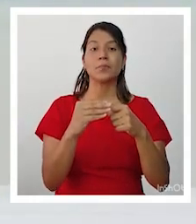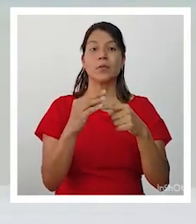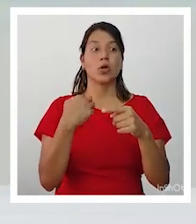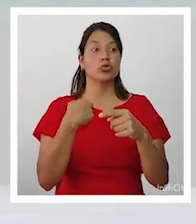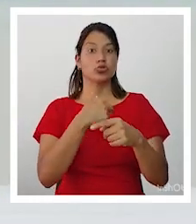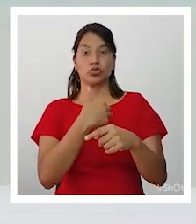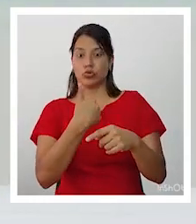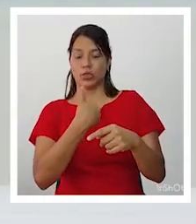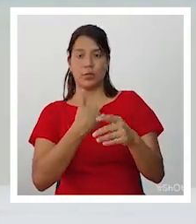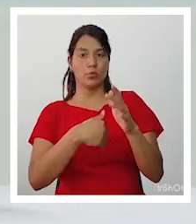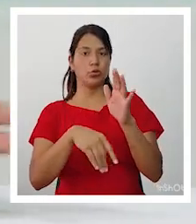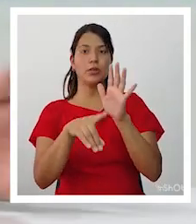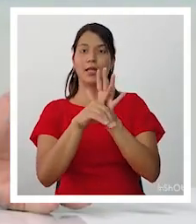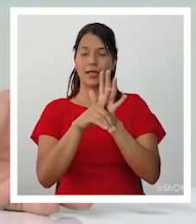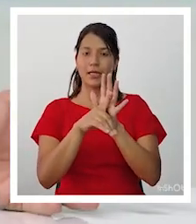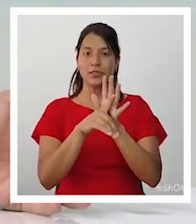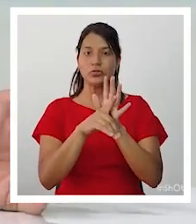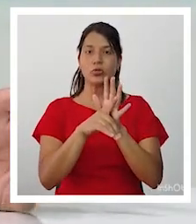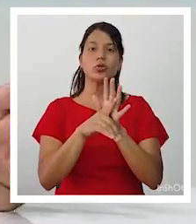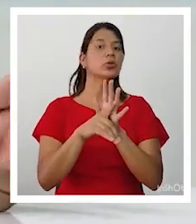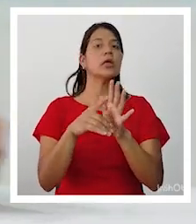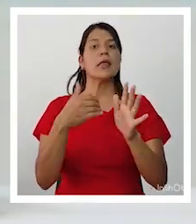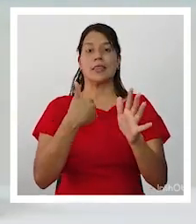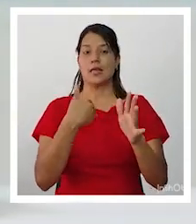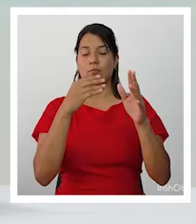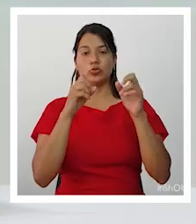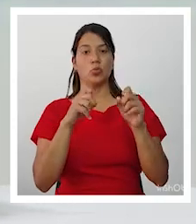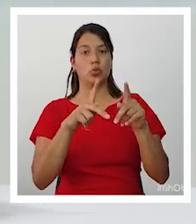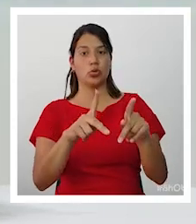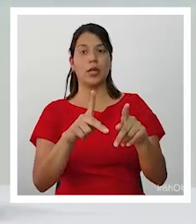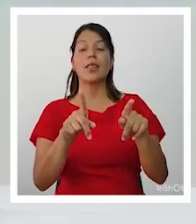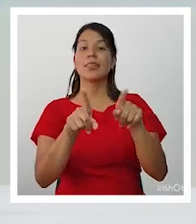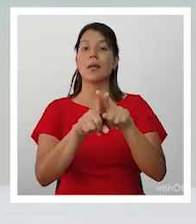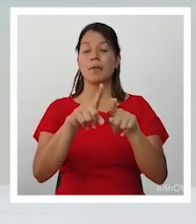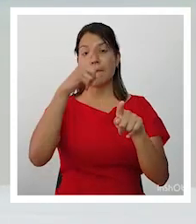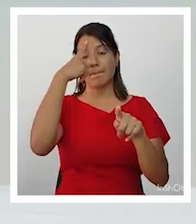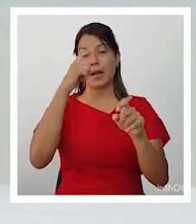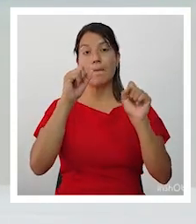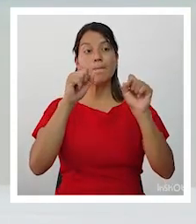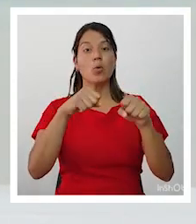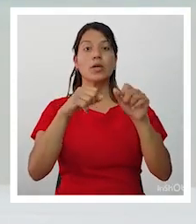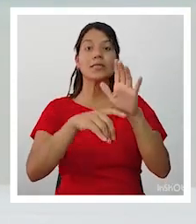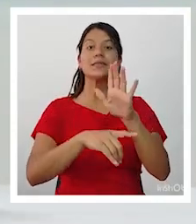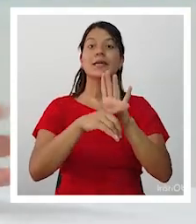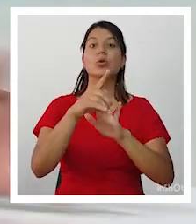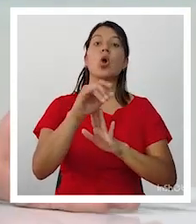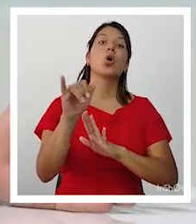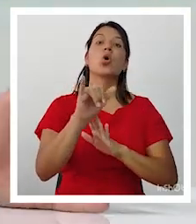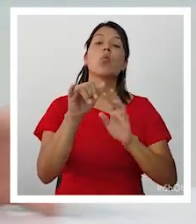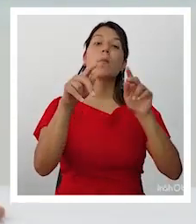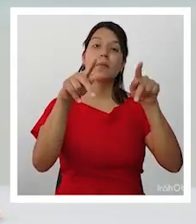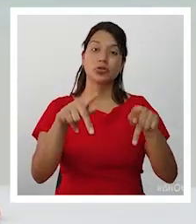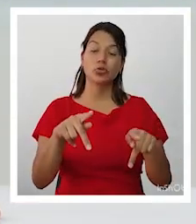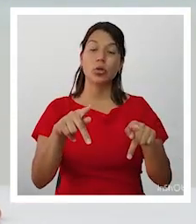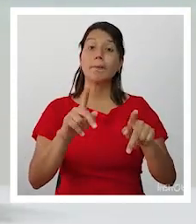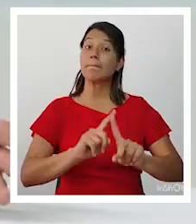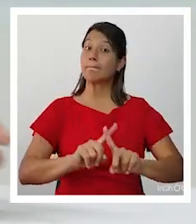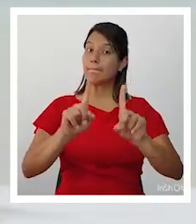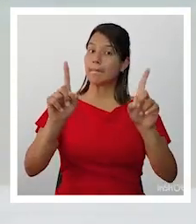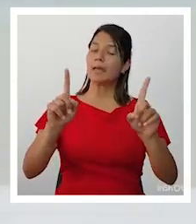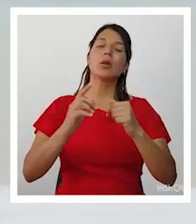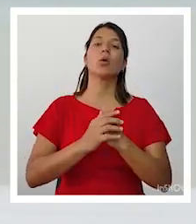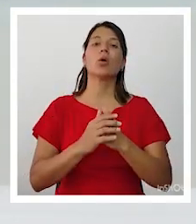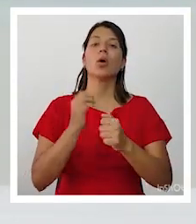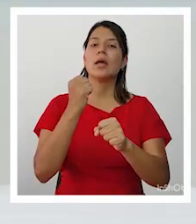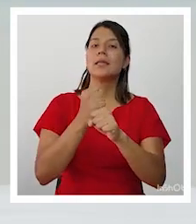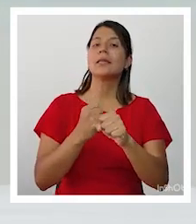nuestros derechos, tenemos nuestras oportunidades también para poder desarrollarnos como personas. Sin embargo, el trabajo